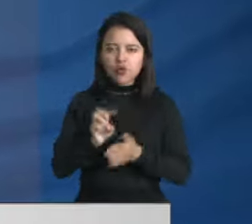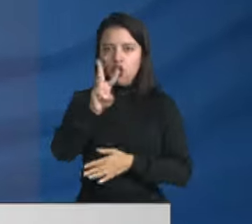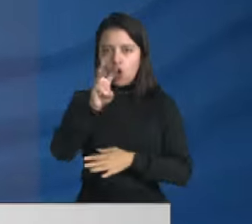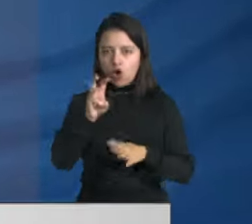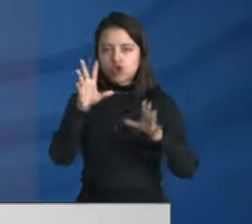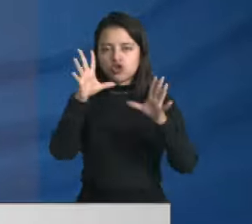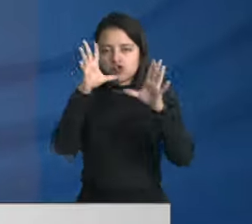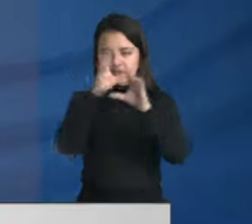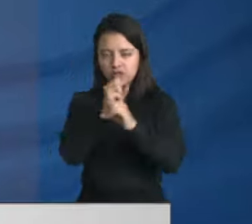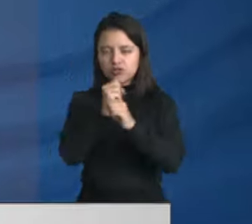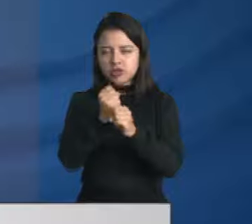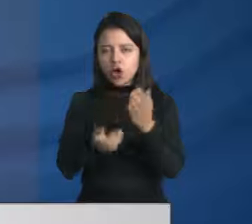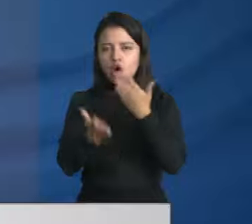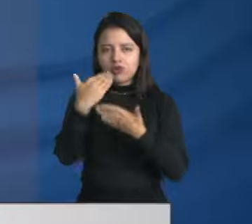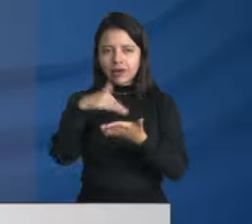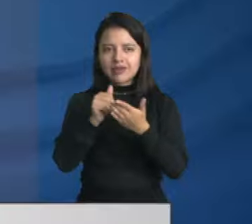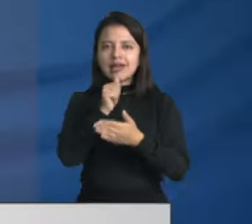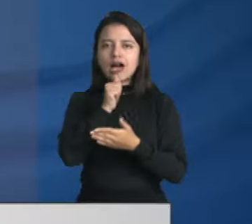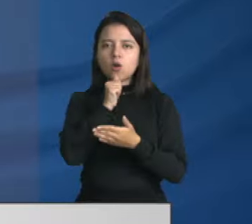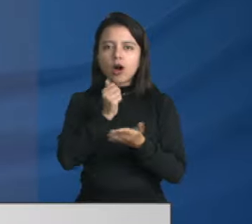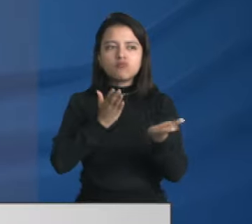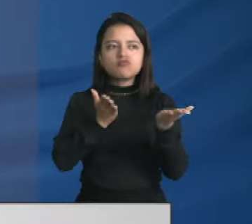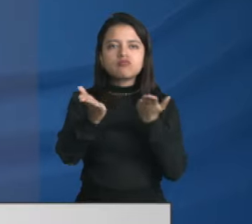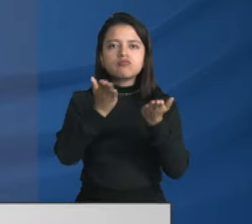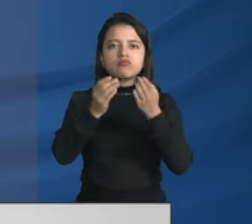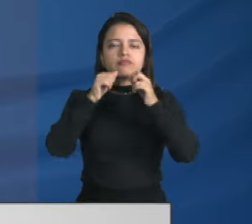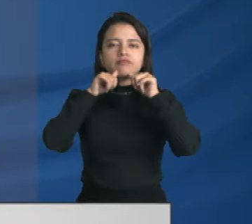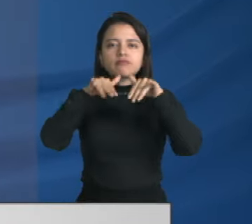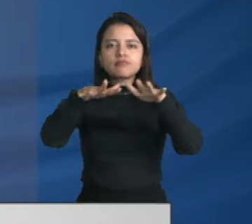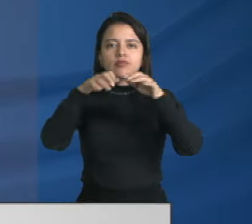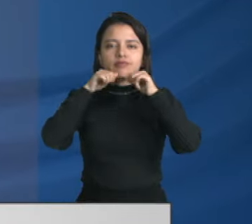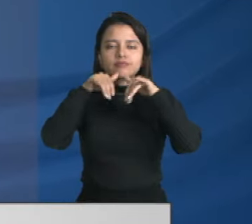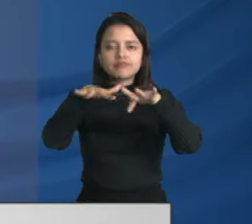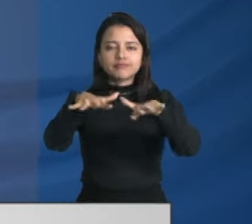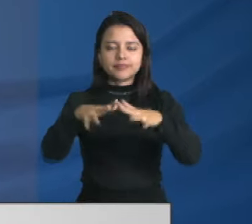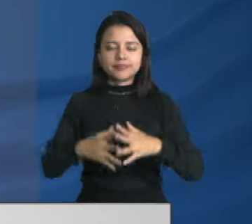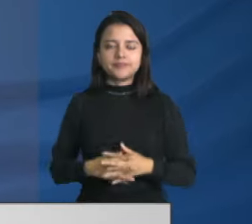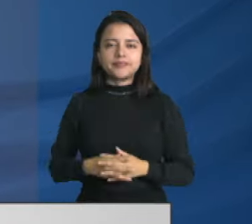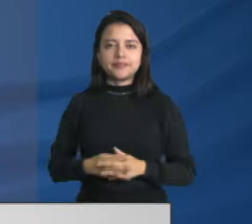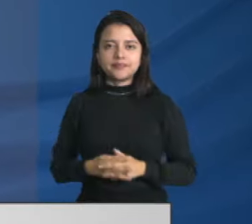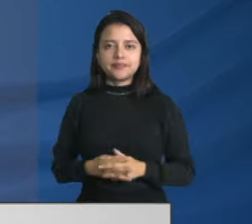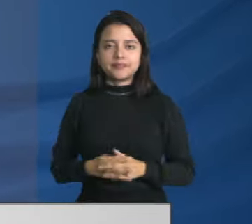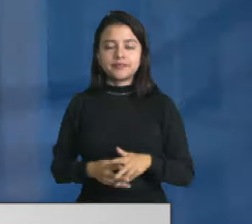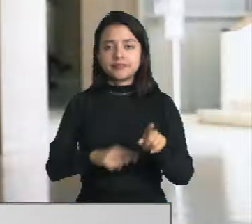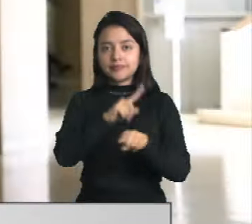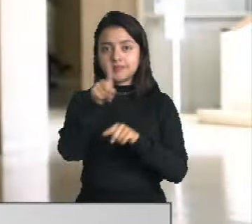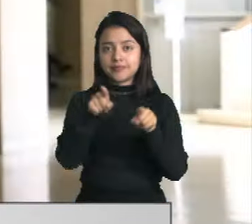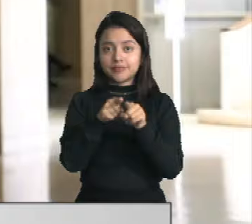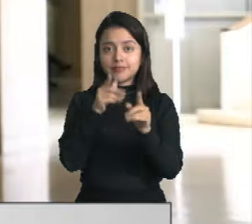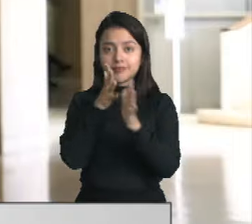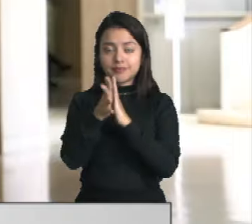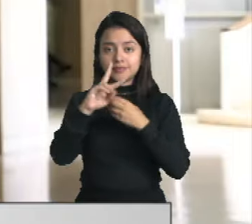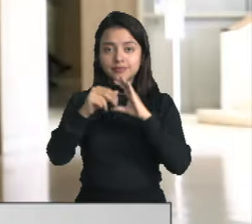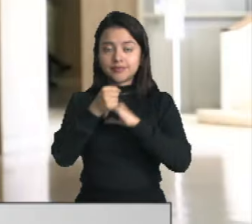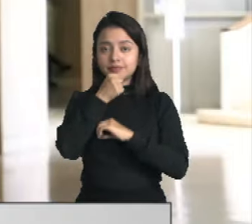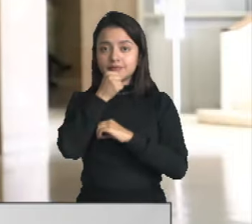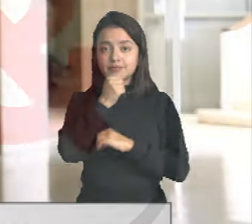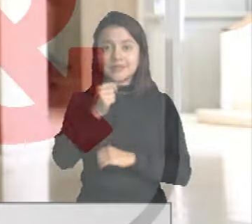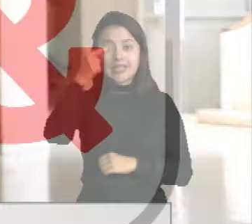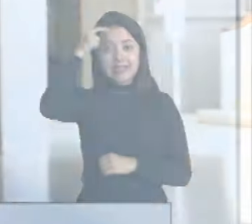retornando el preciado líquido en los barrios en donde permanece sin servicio. Es la información que se registra